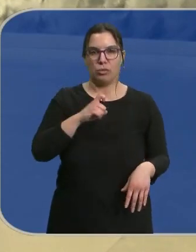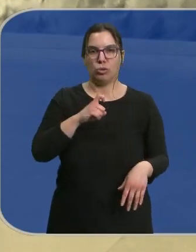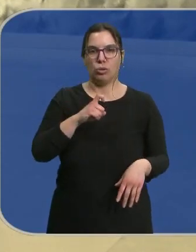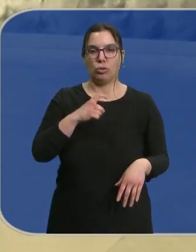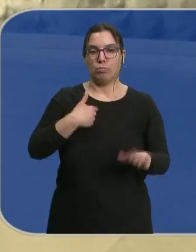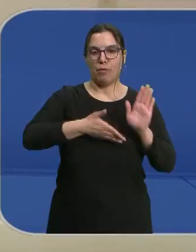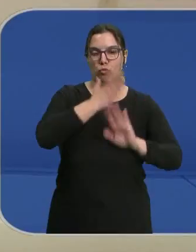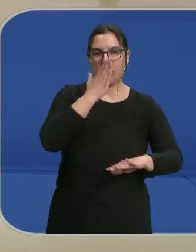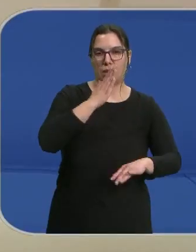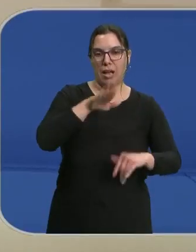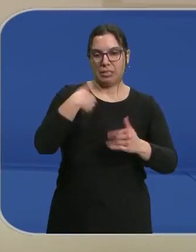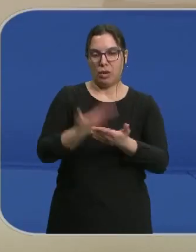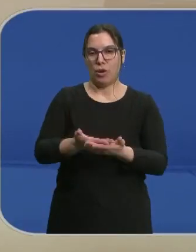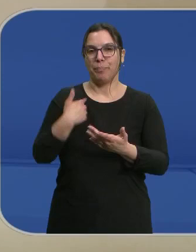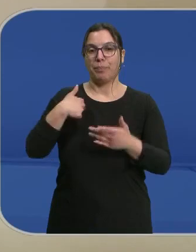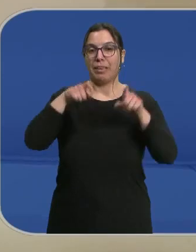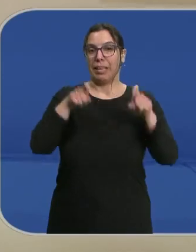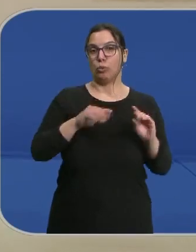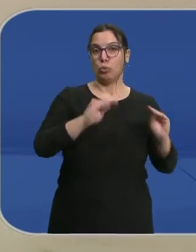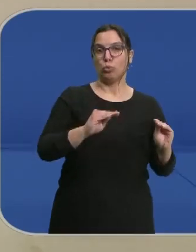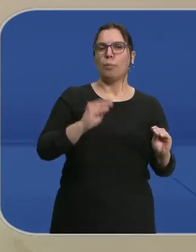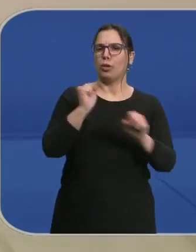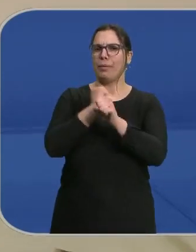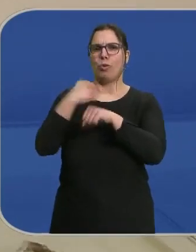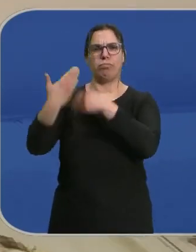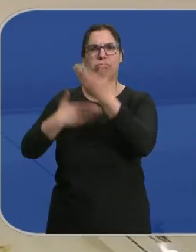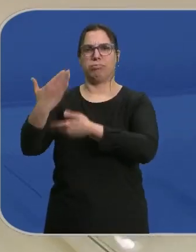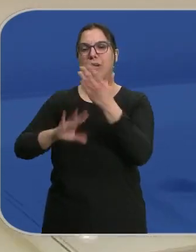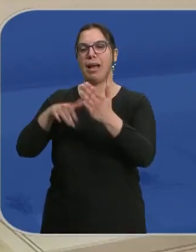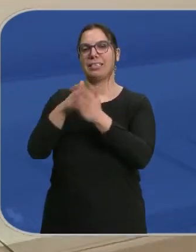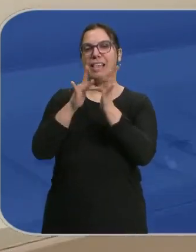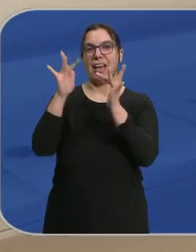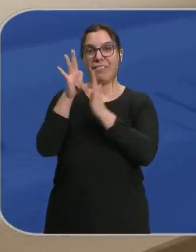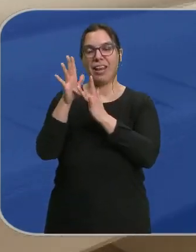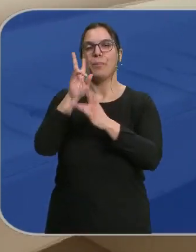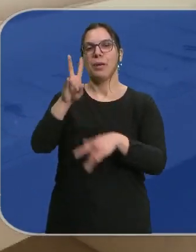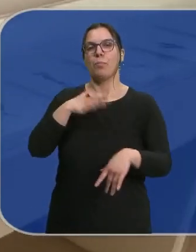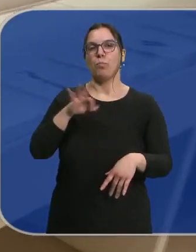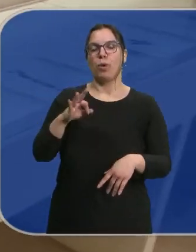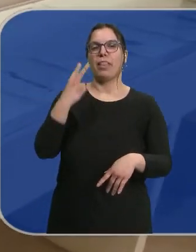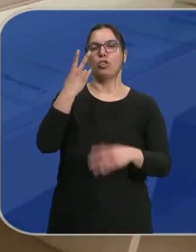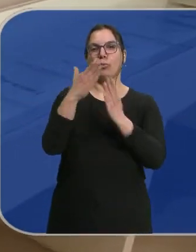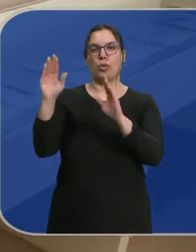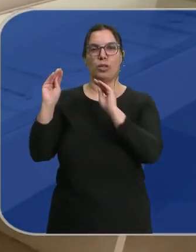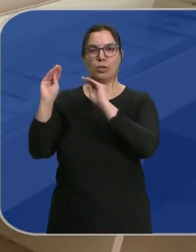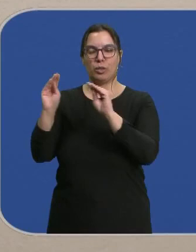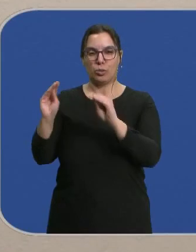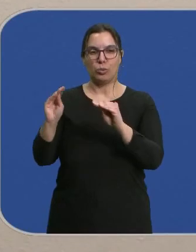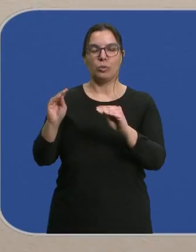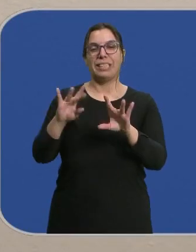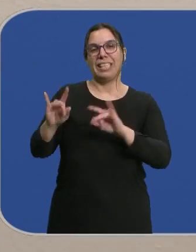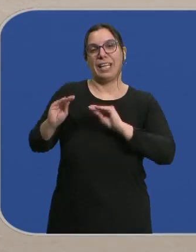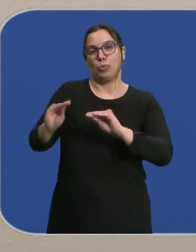que me fui. Una pausa del artista, pero no de sus trabajos, que hasta el mes de abril se podrán ver hasta 2 de sus exposiciones en su